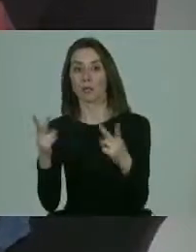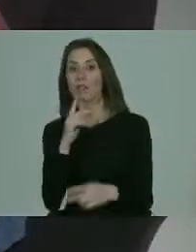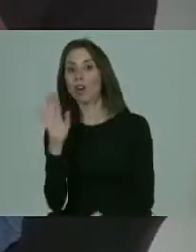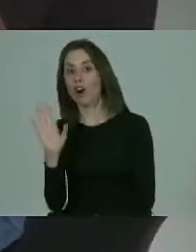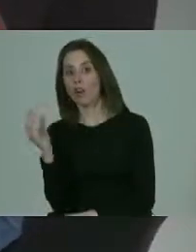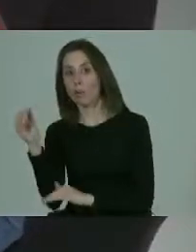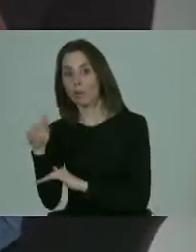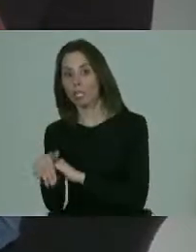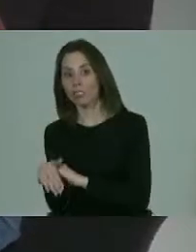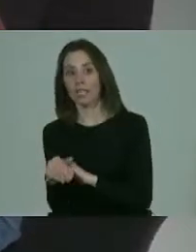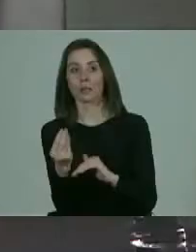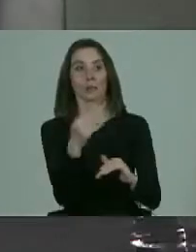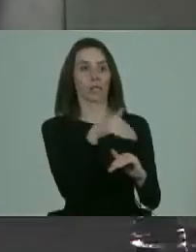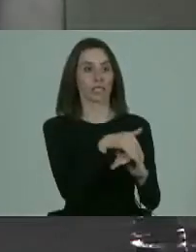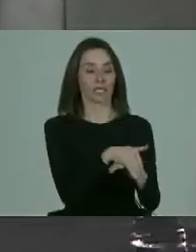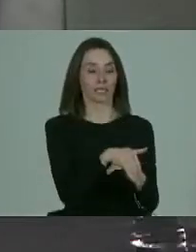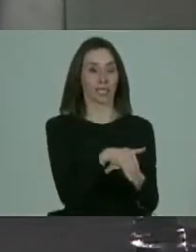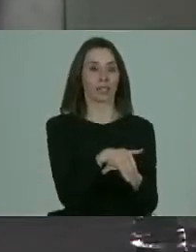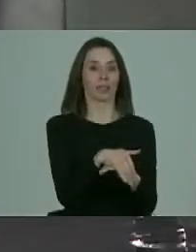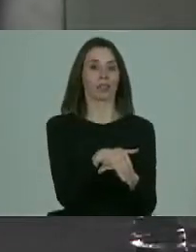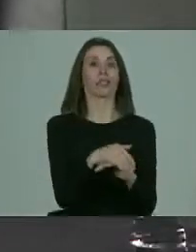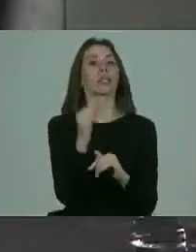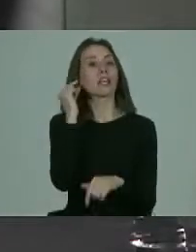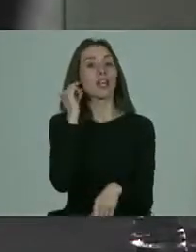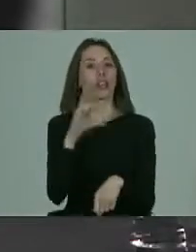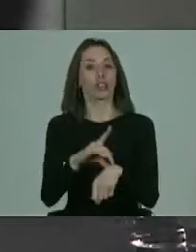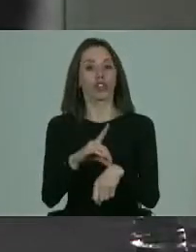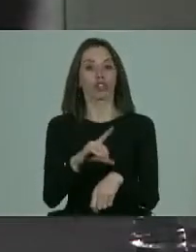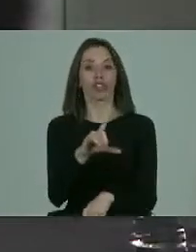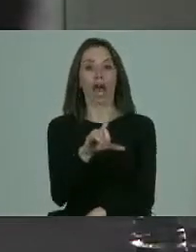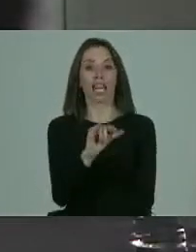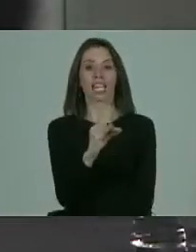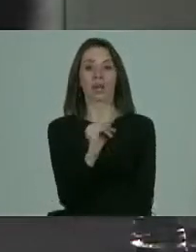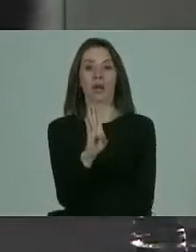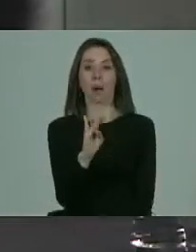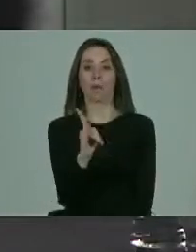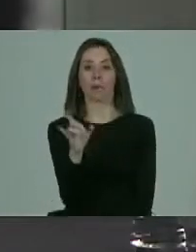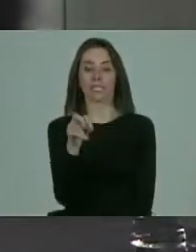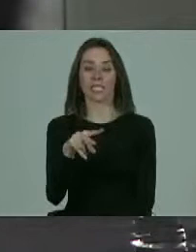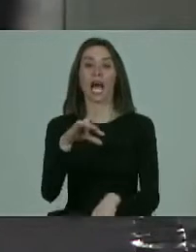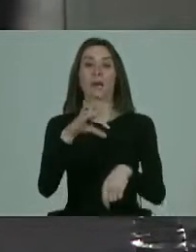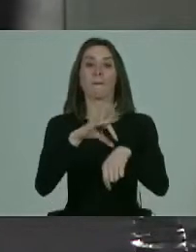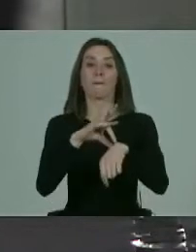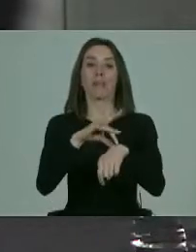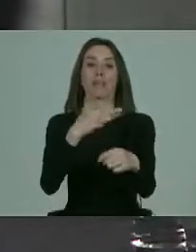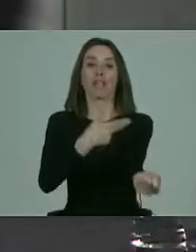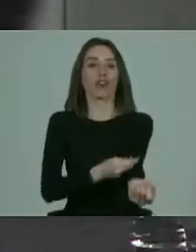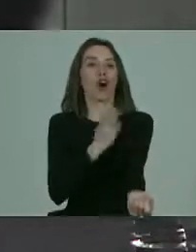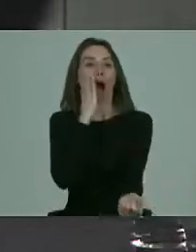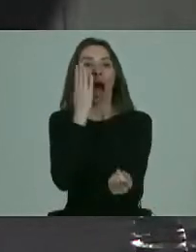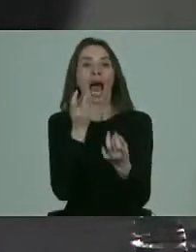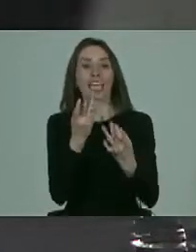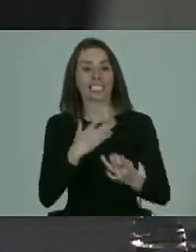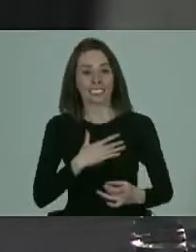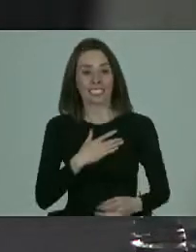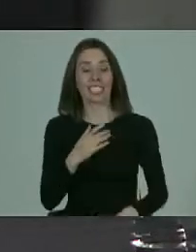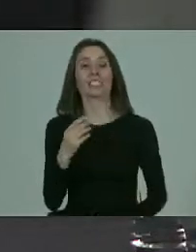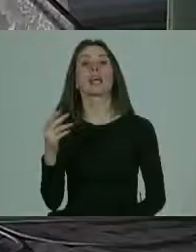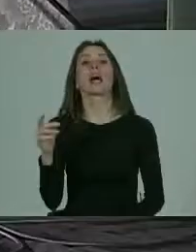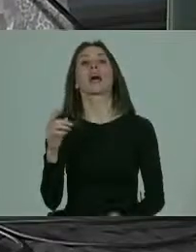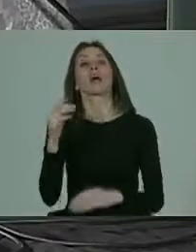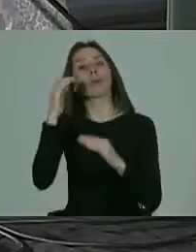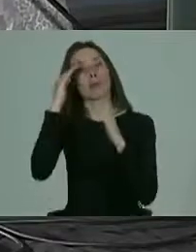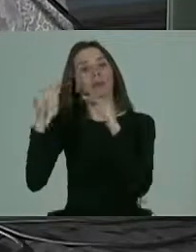buenas tardes y doctora lydia guys and médico anestesista doctora en derecho de la universidad de barcelona